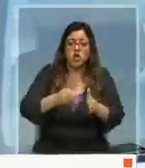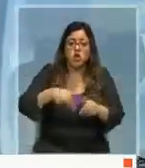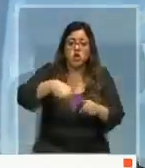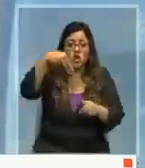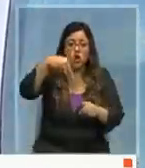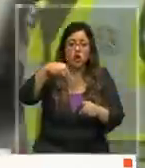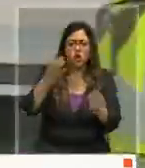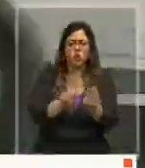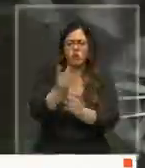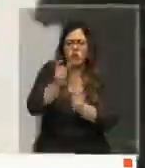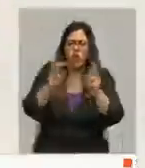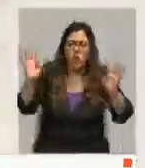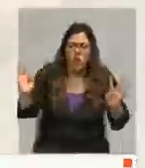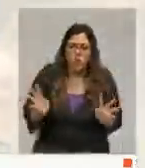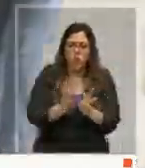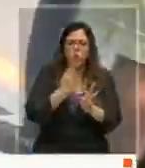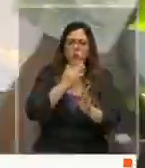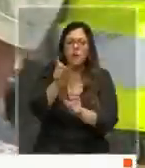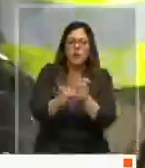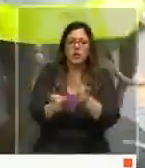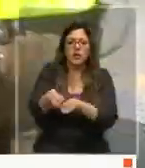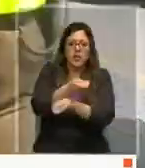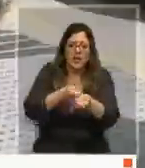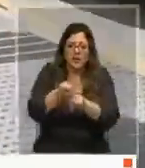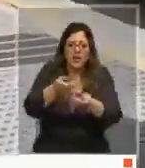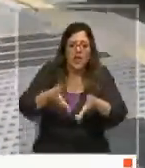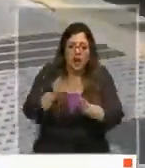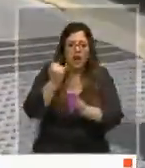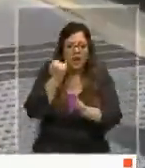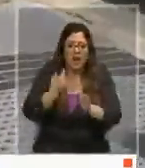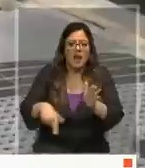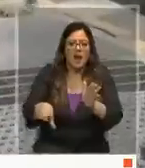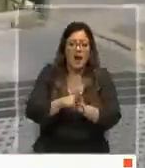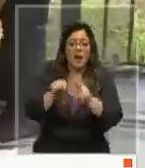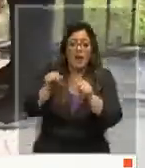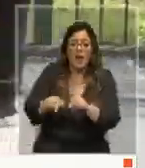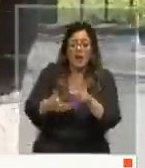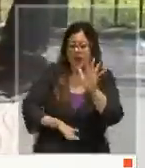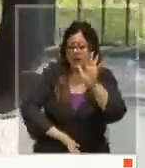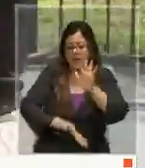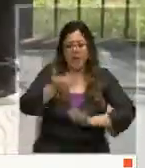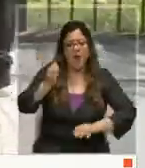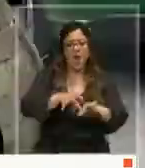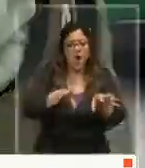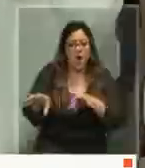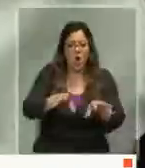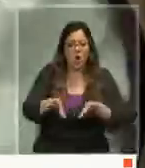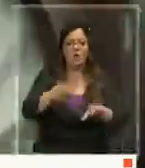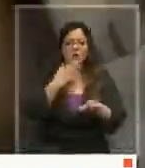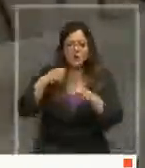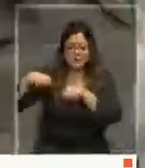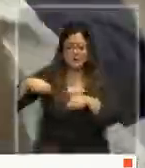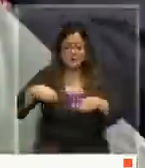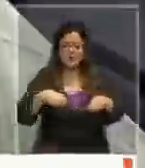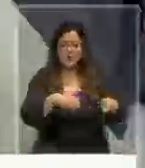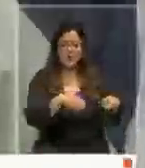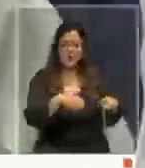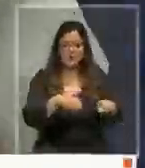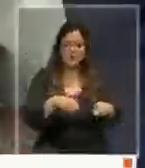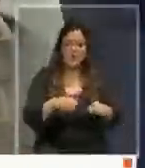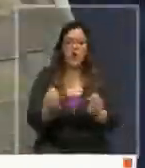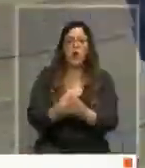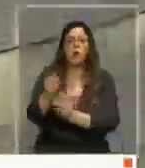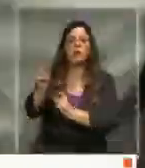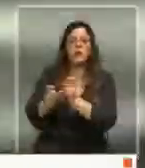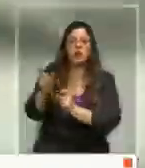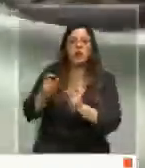de público y también de vendedores ambulantes, a varios de los cuales les requisaron mercancía y carros de supermercado. Muchas personas